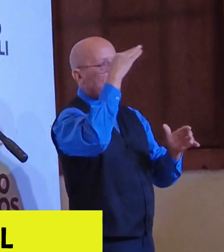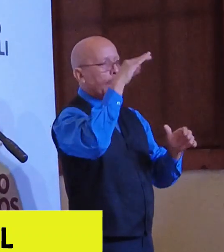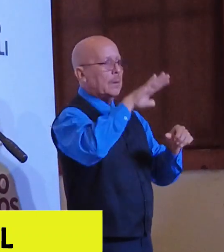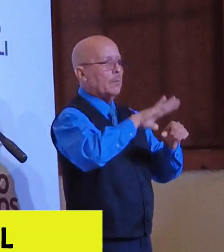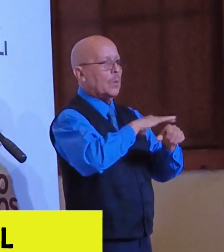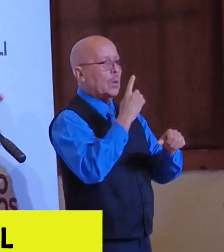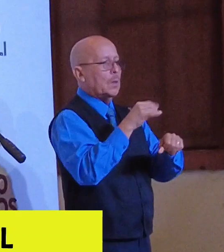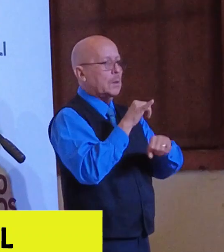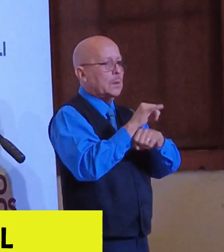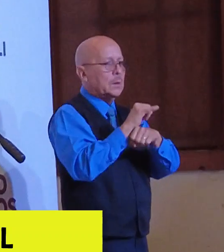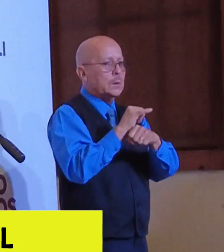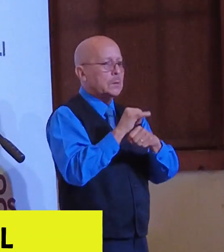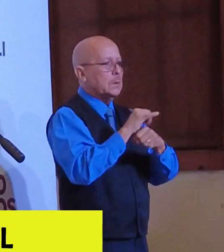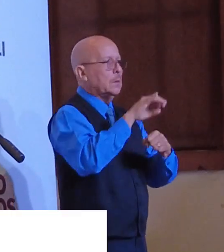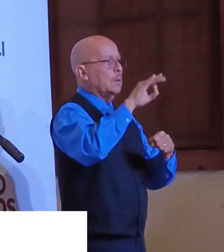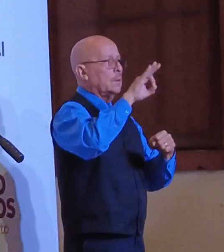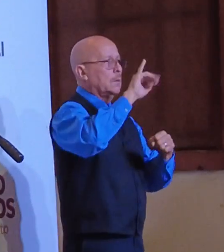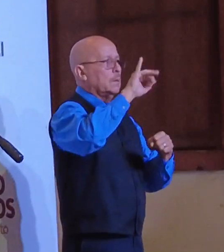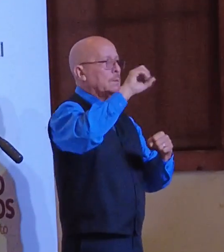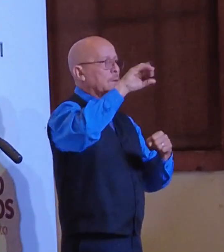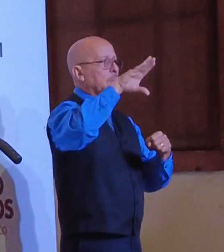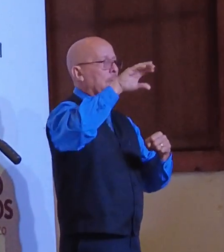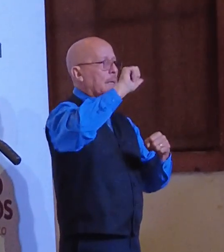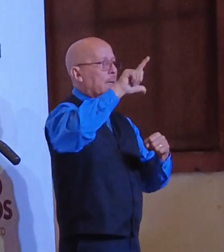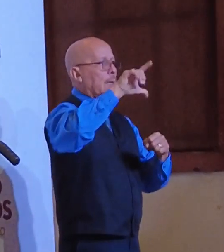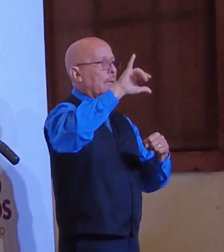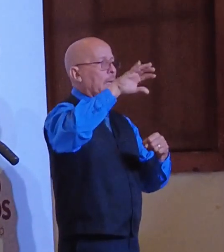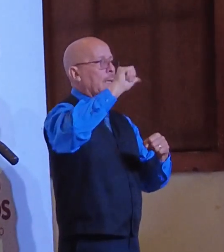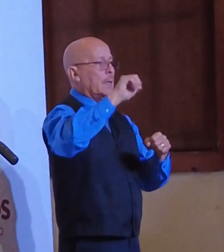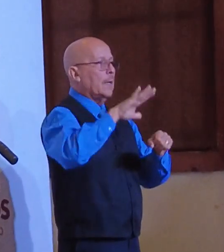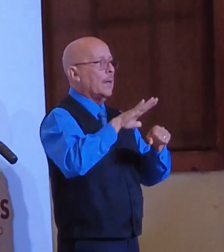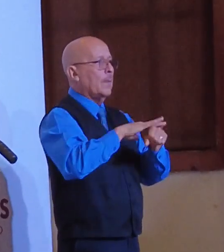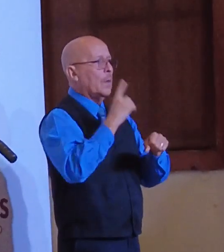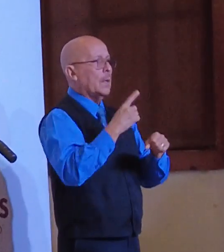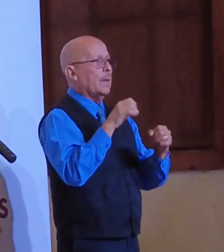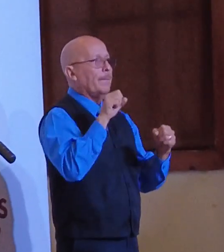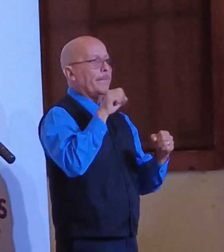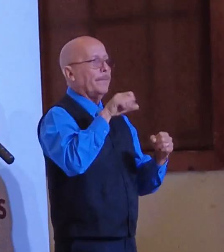investigación que está realizando la Fiscalía General del Estado como la propia sindicatura.